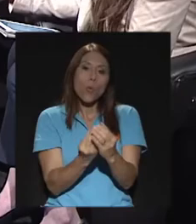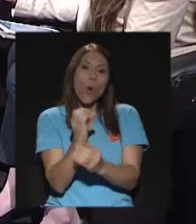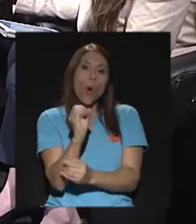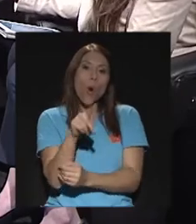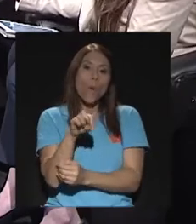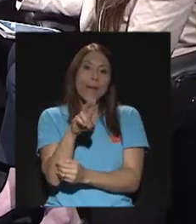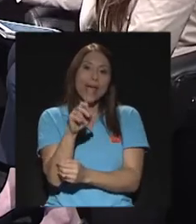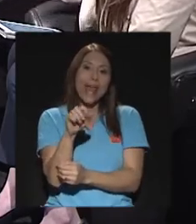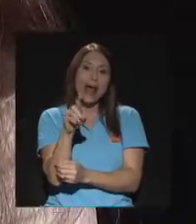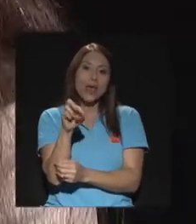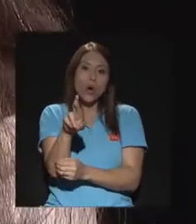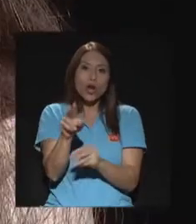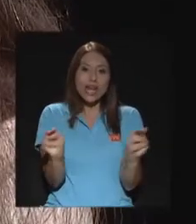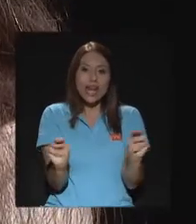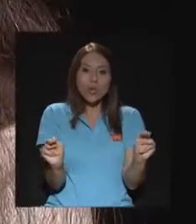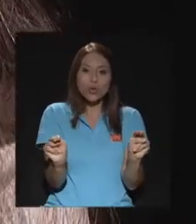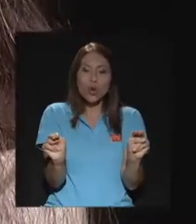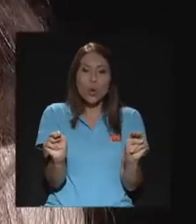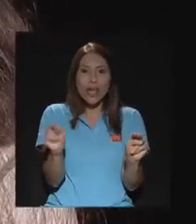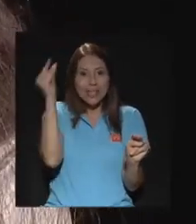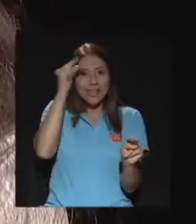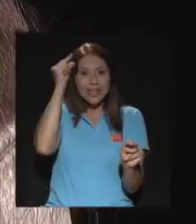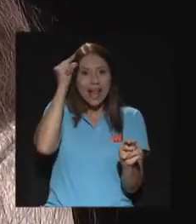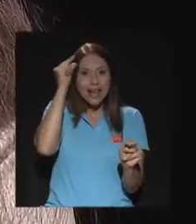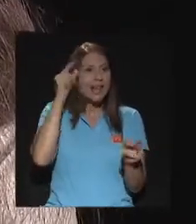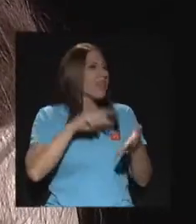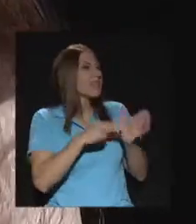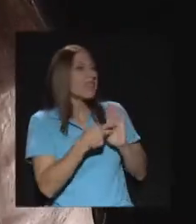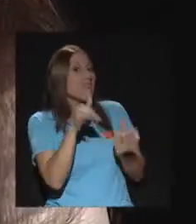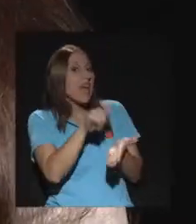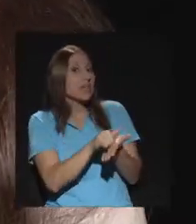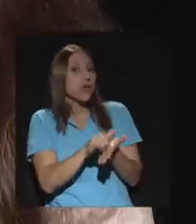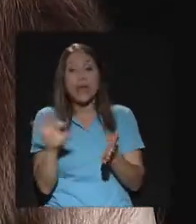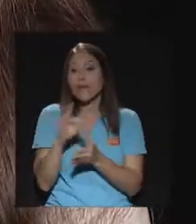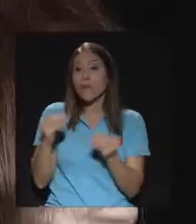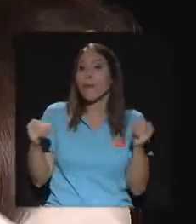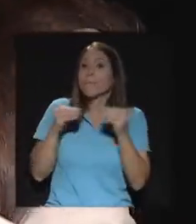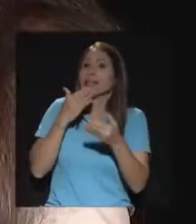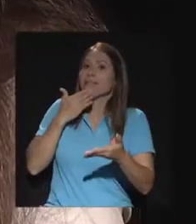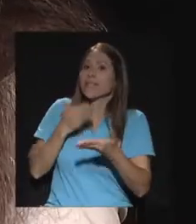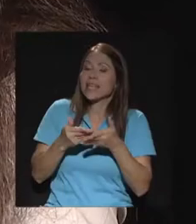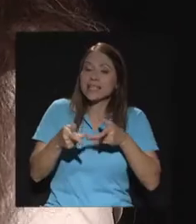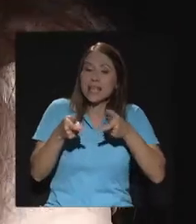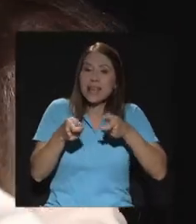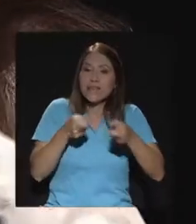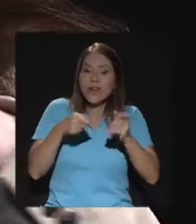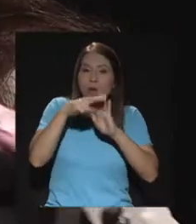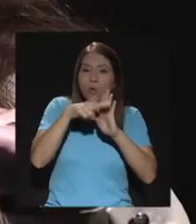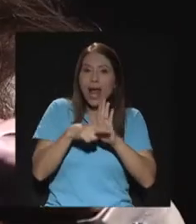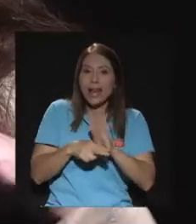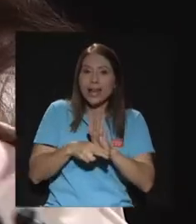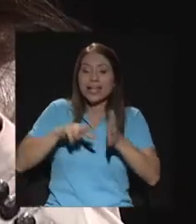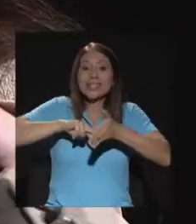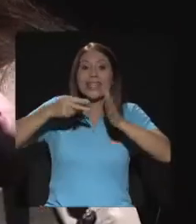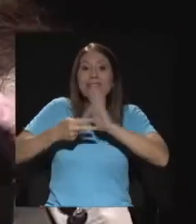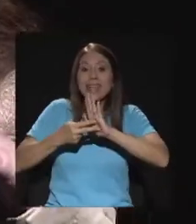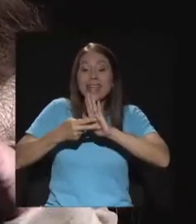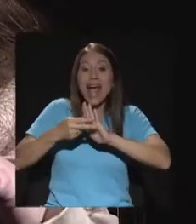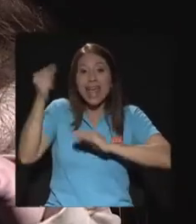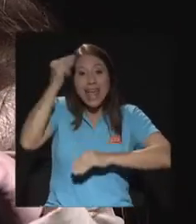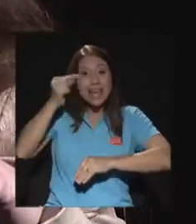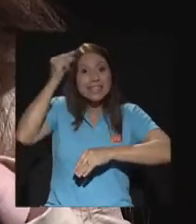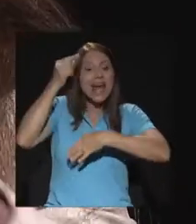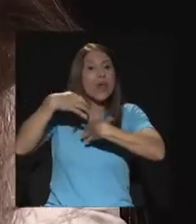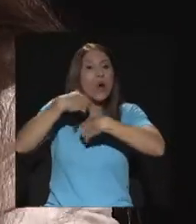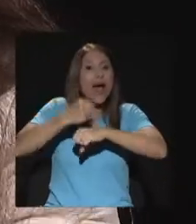eso? Claro que funcionaría. No. Es la forma más eficiente y más moderna de regular. Significa que el Estado monta la infraestructura en todo el